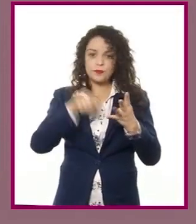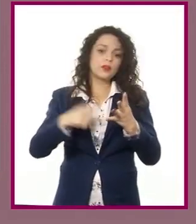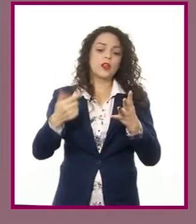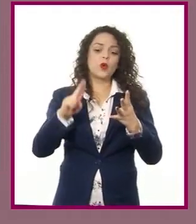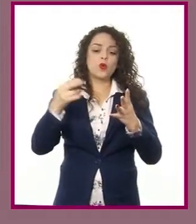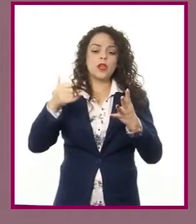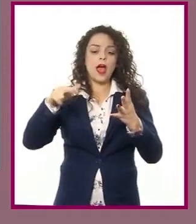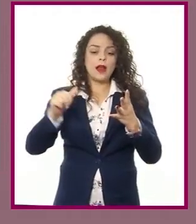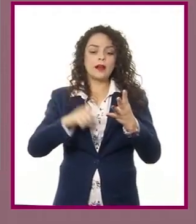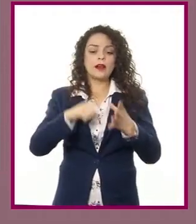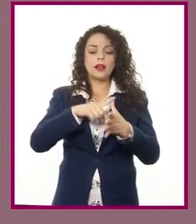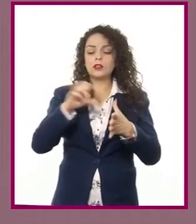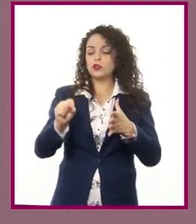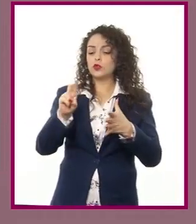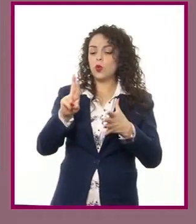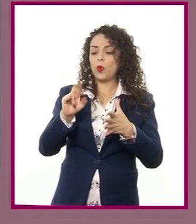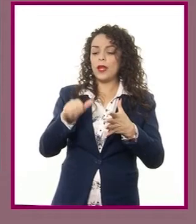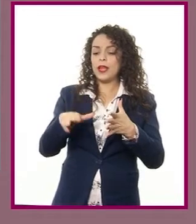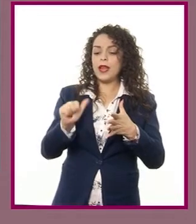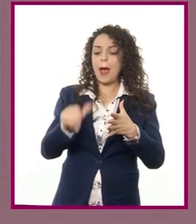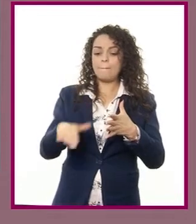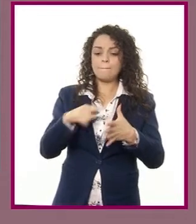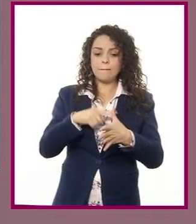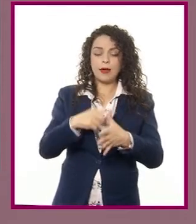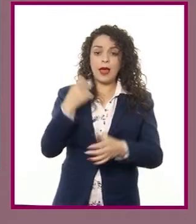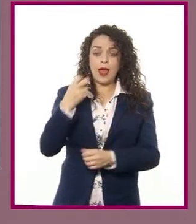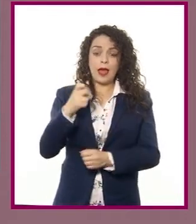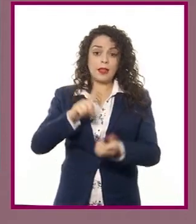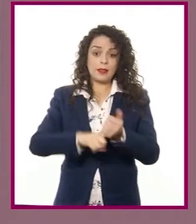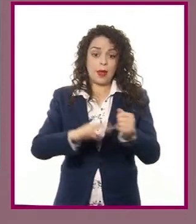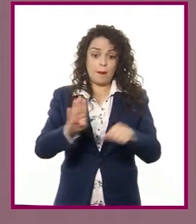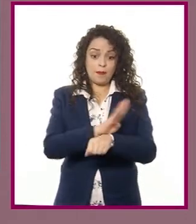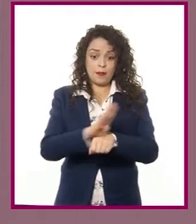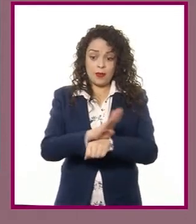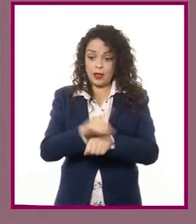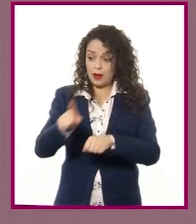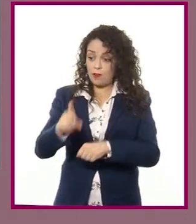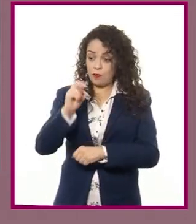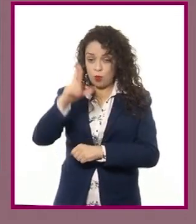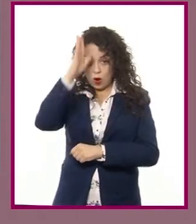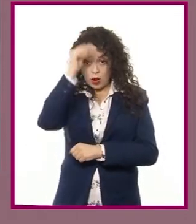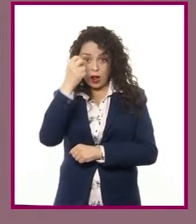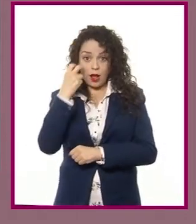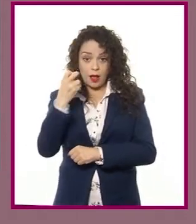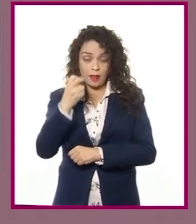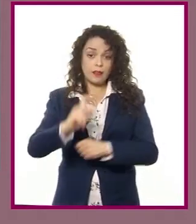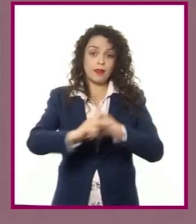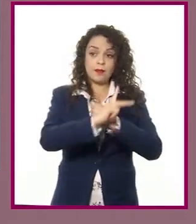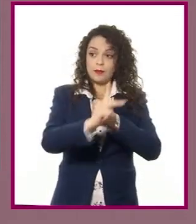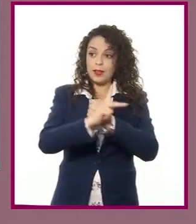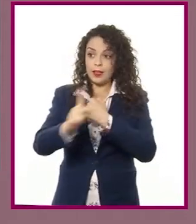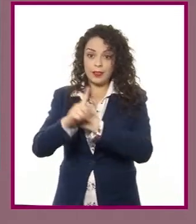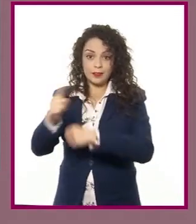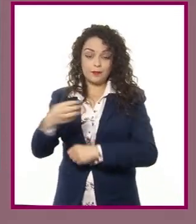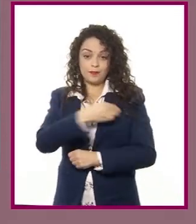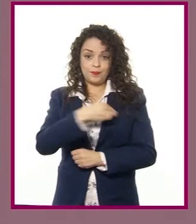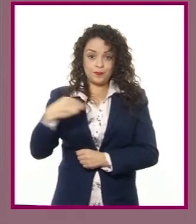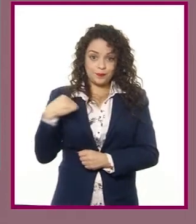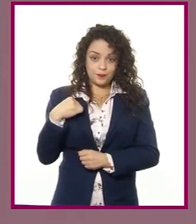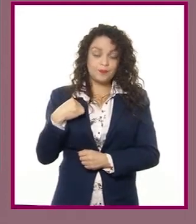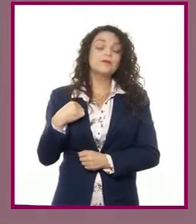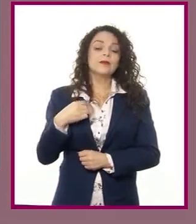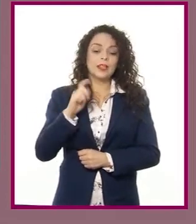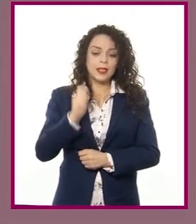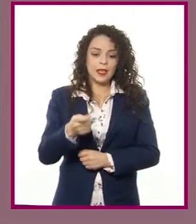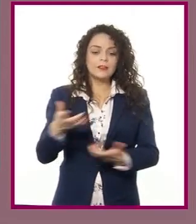Surinam. Entre las ventajas que el Mercosur ha otorgado a las personas de los países integrantes se encuentra la